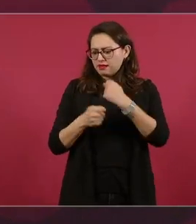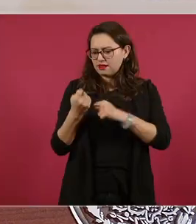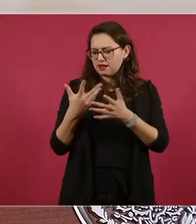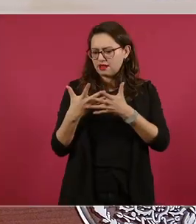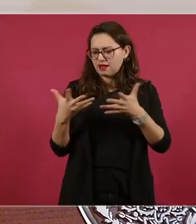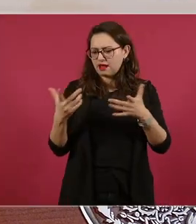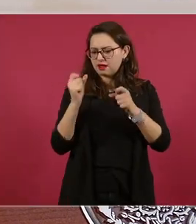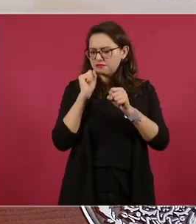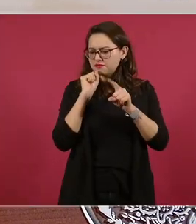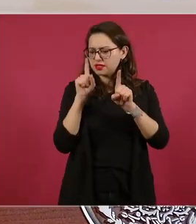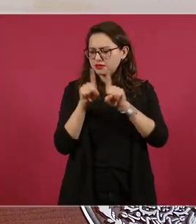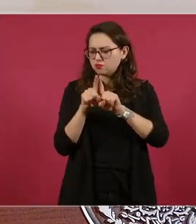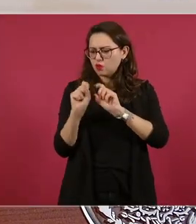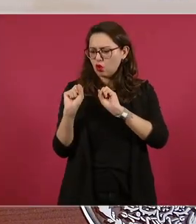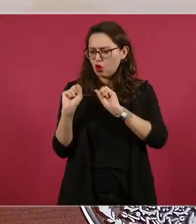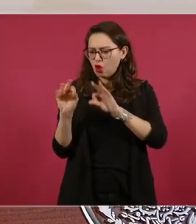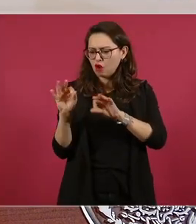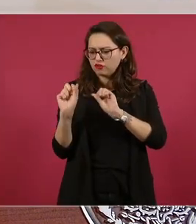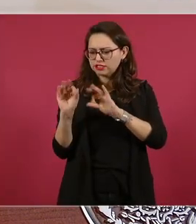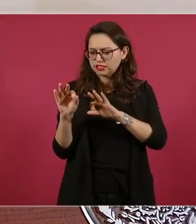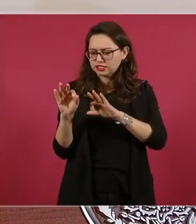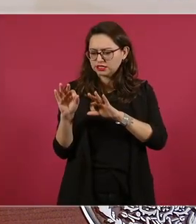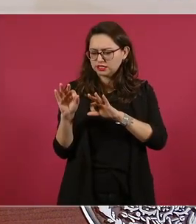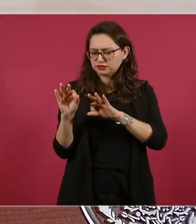están las oficinas de la